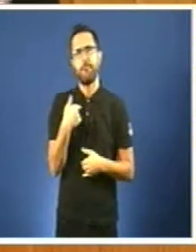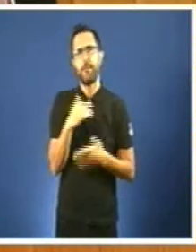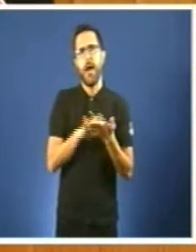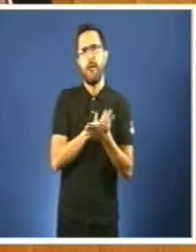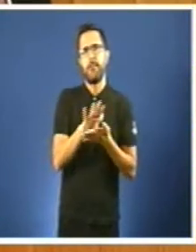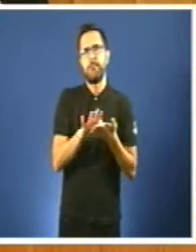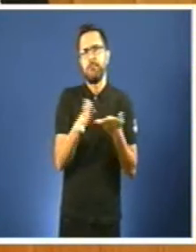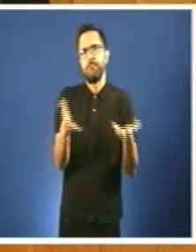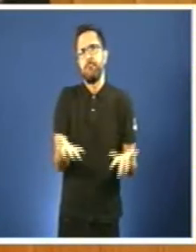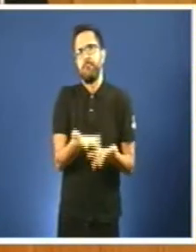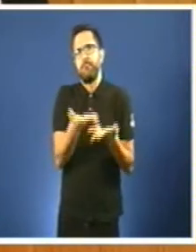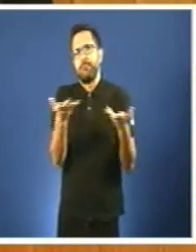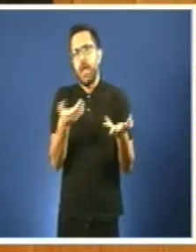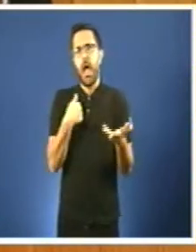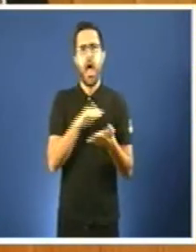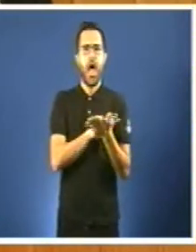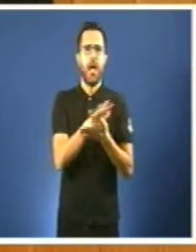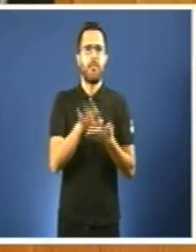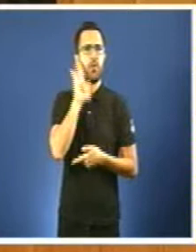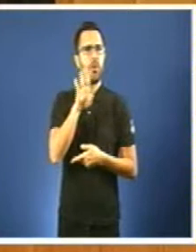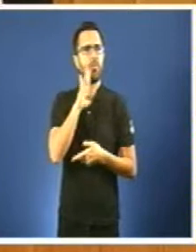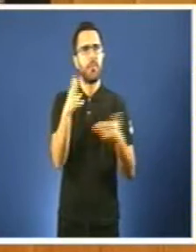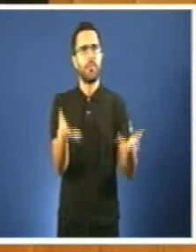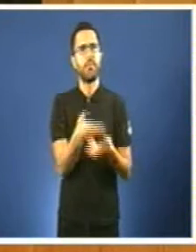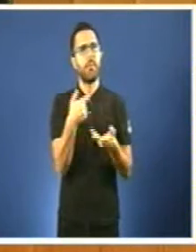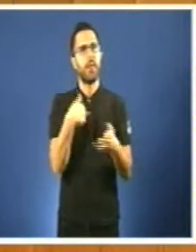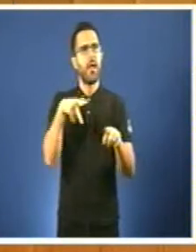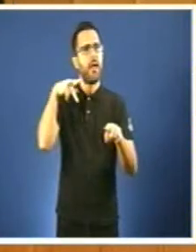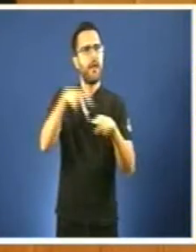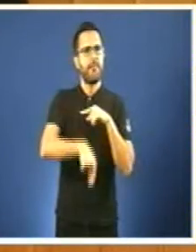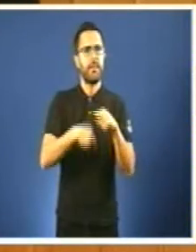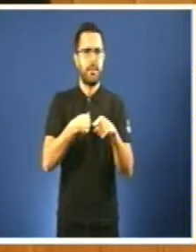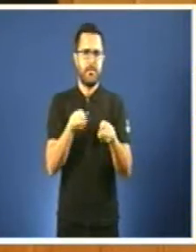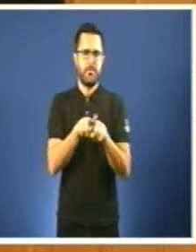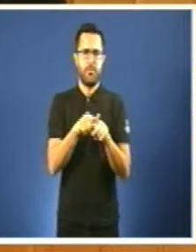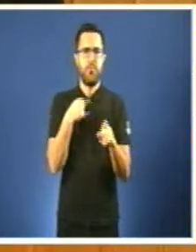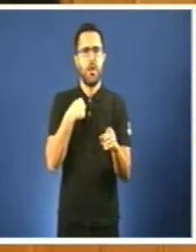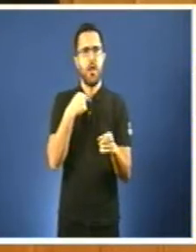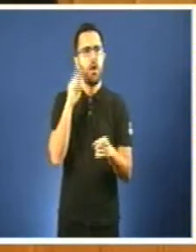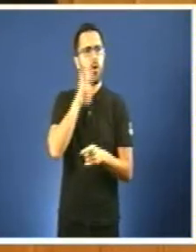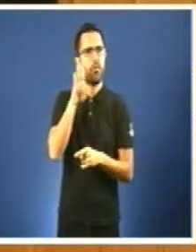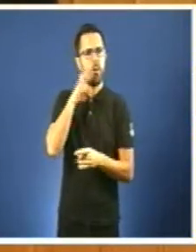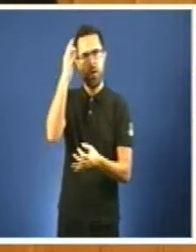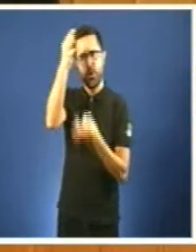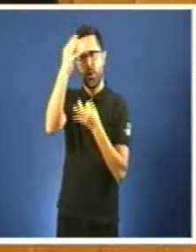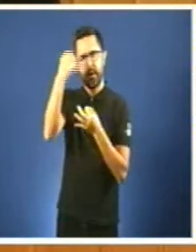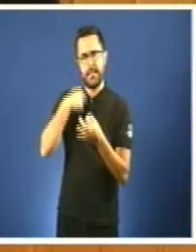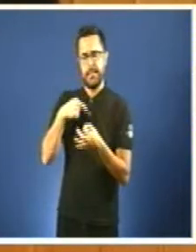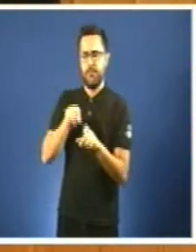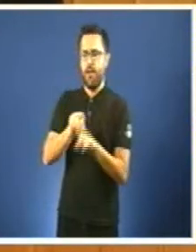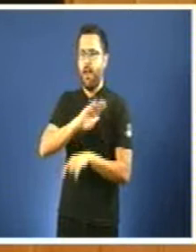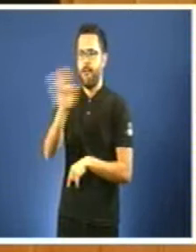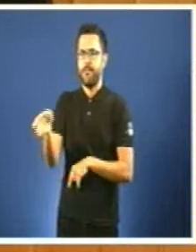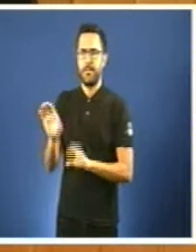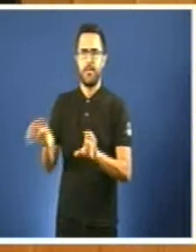en abstracto para non falar da corrupción moi concreta que salpica o seu partido. Só lle faltou emular tamén